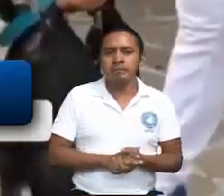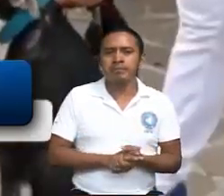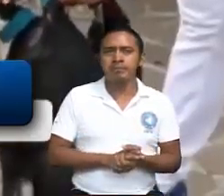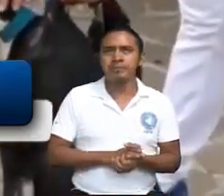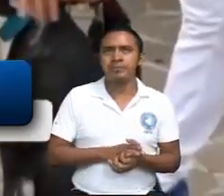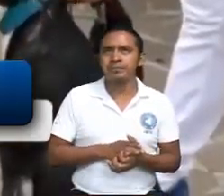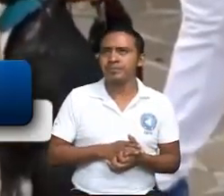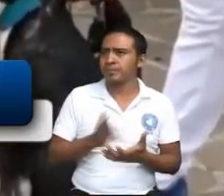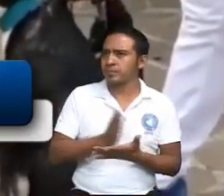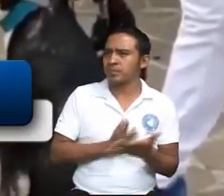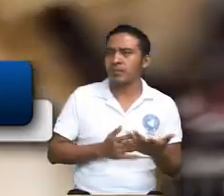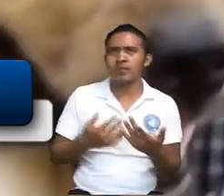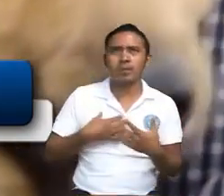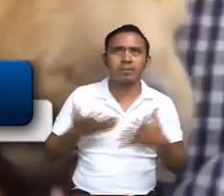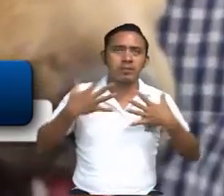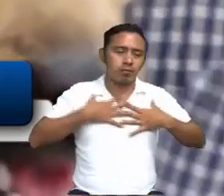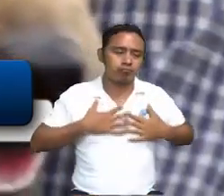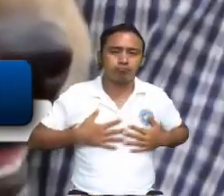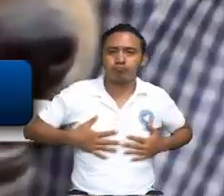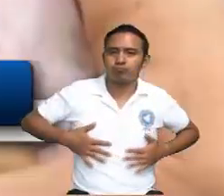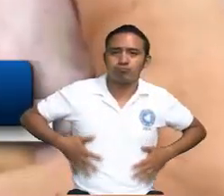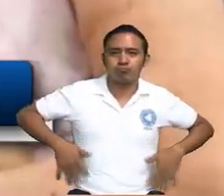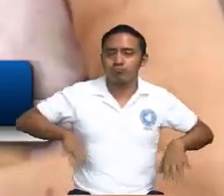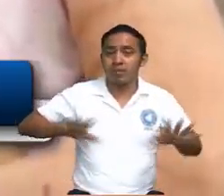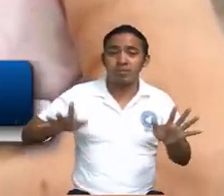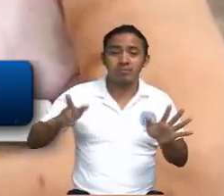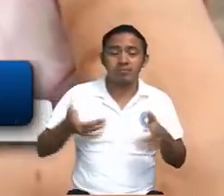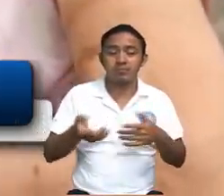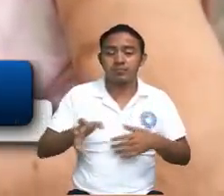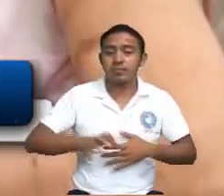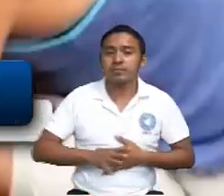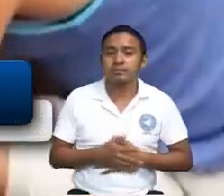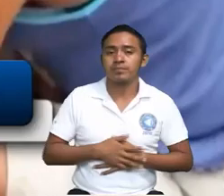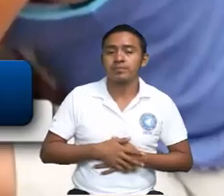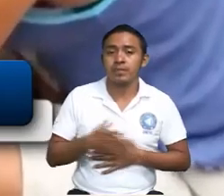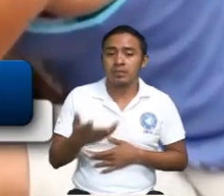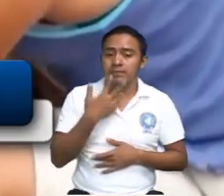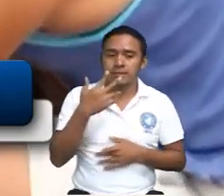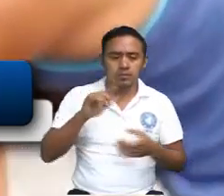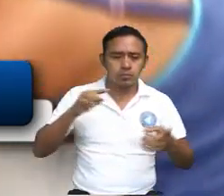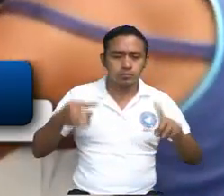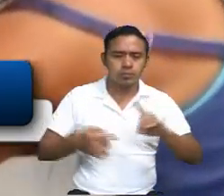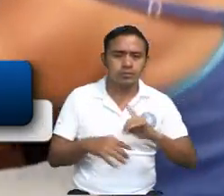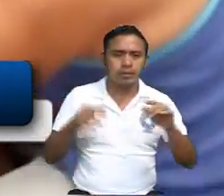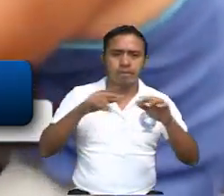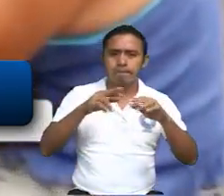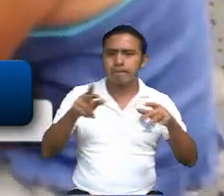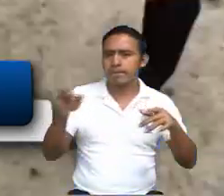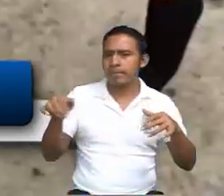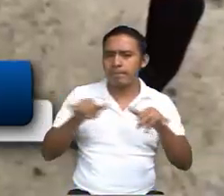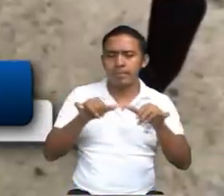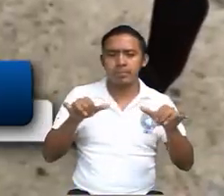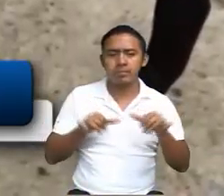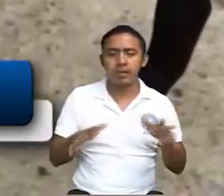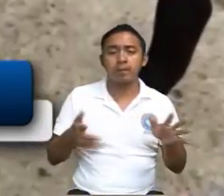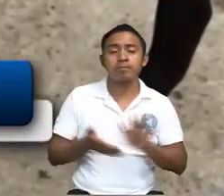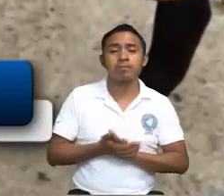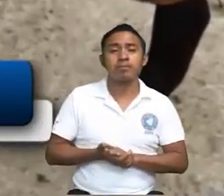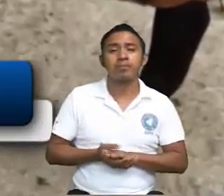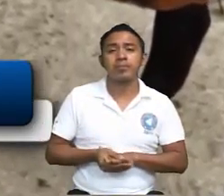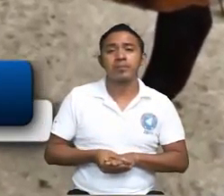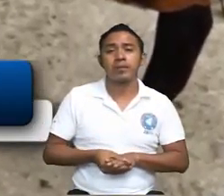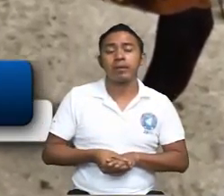alguno está vestido. Esa es una de las tareas, ¿verdad? Vigilar de que no haya cambio de comportamiento en el animalito. Ejemplo, el animalito